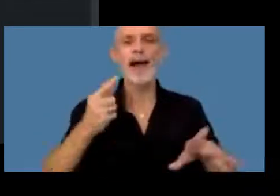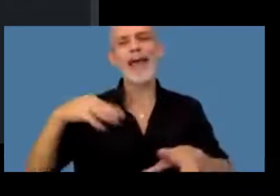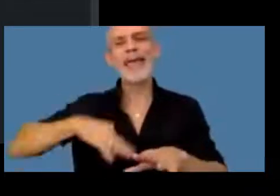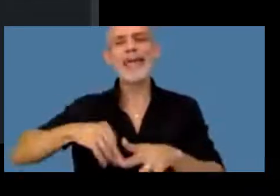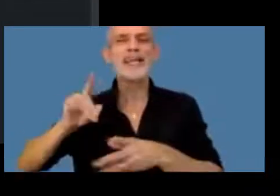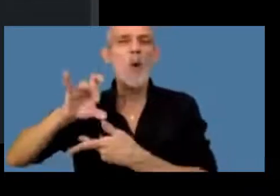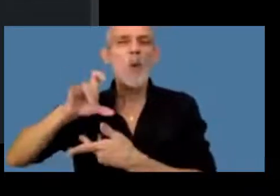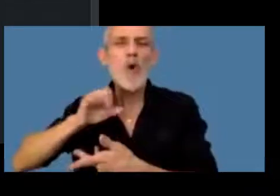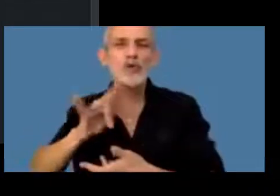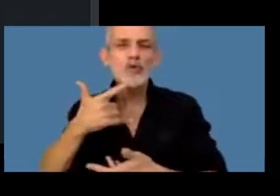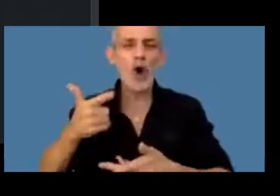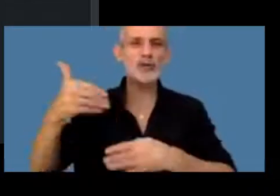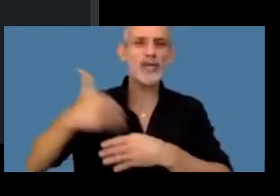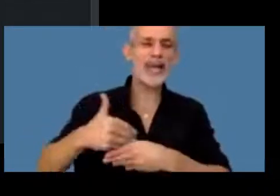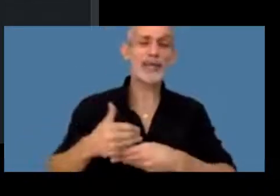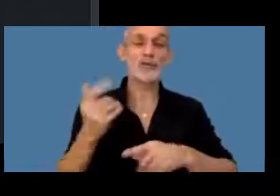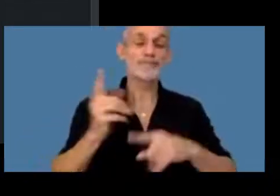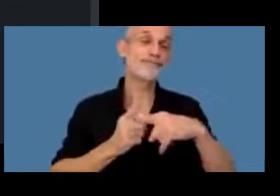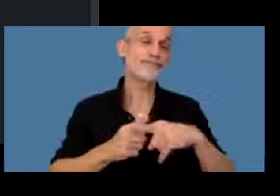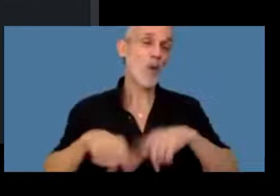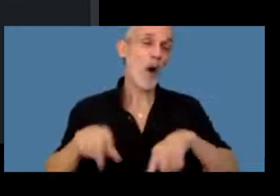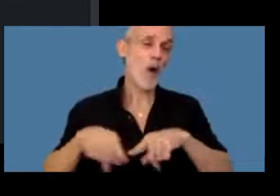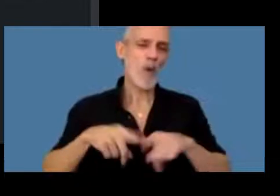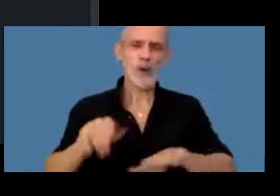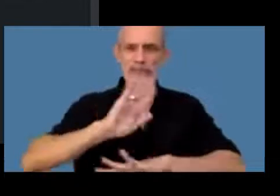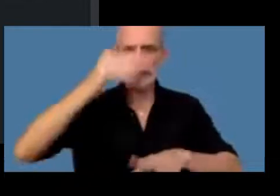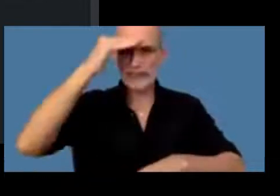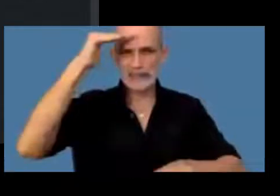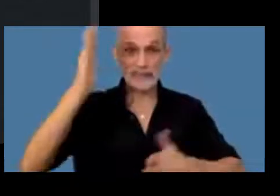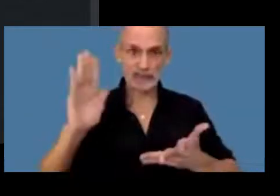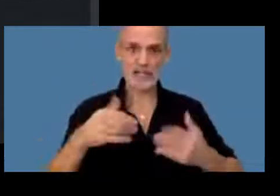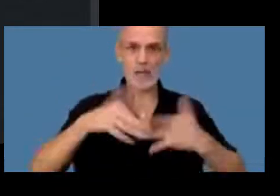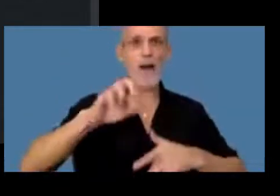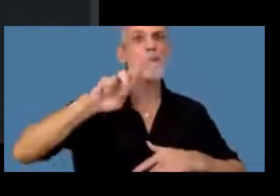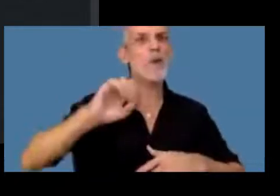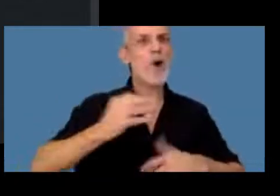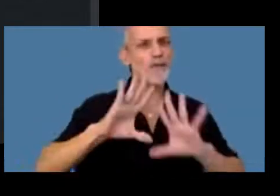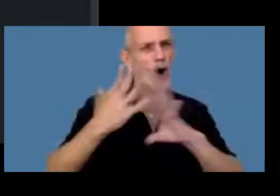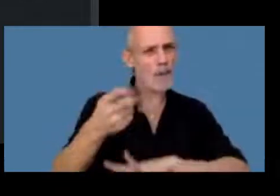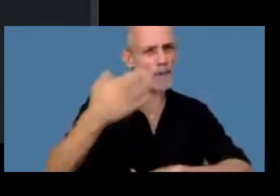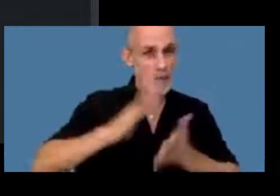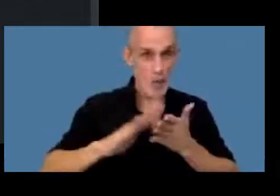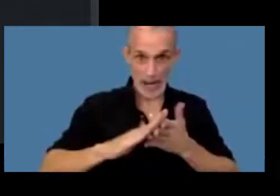y además, ojo, se viene todo lo proforma, y ustedes lo saben mejor que yo, ¿no es cierto?